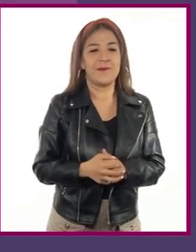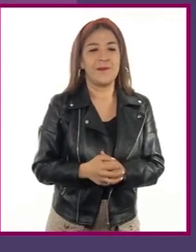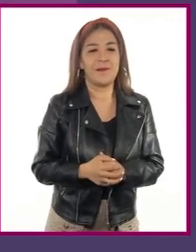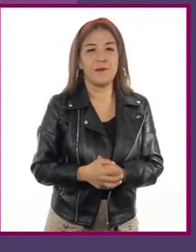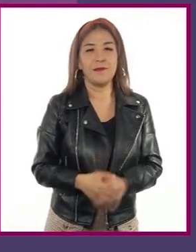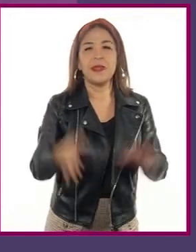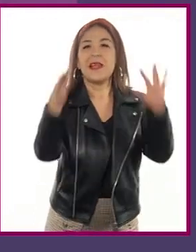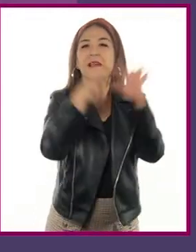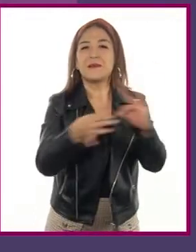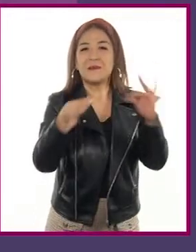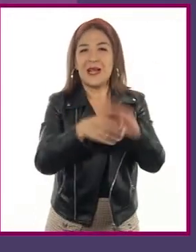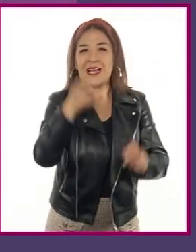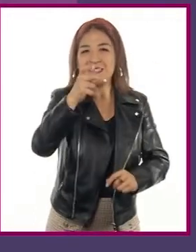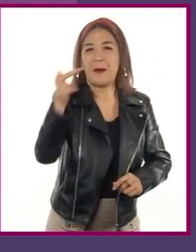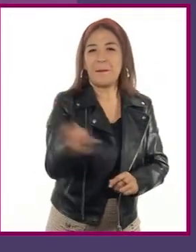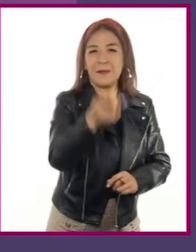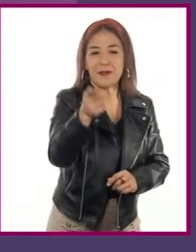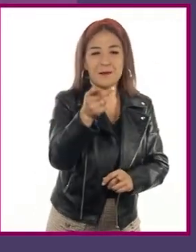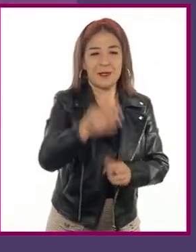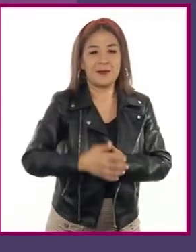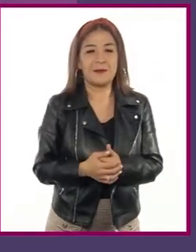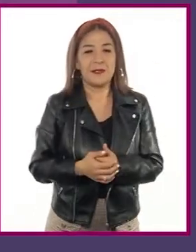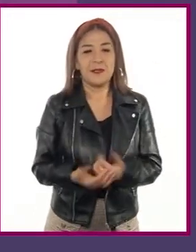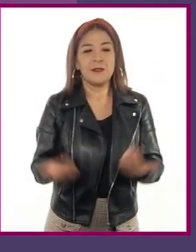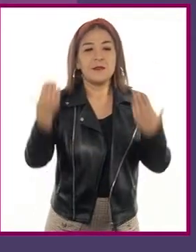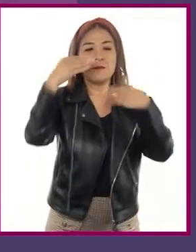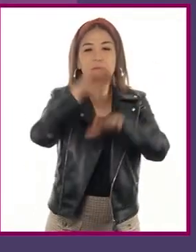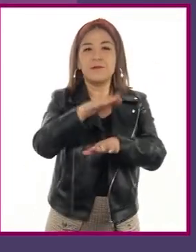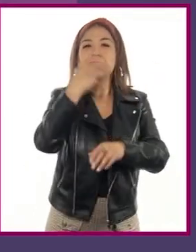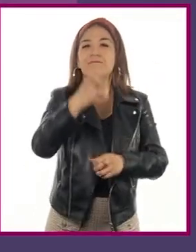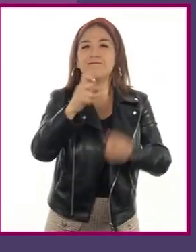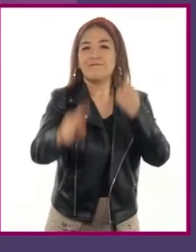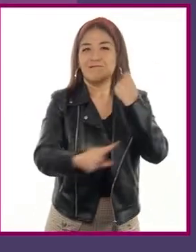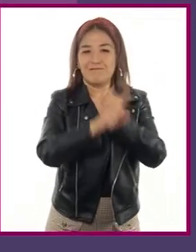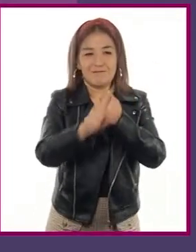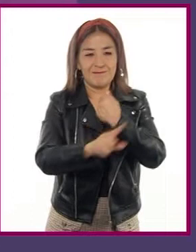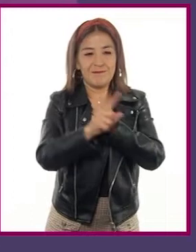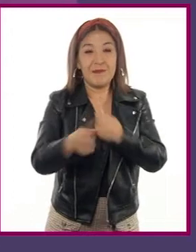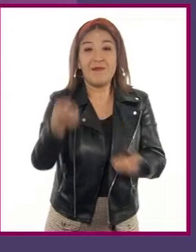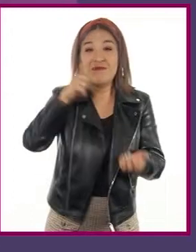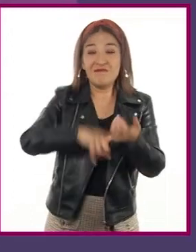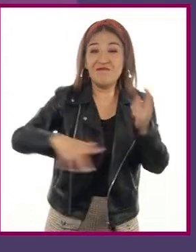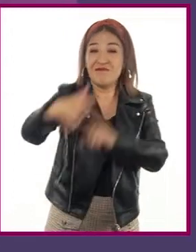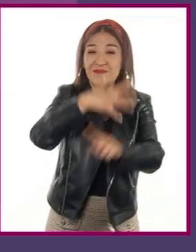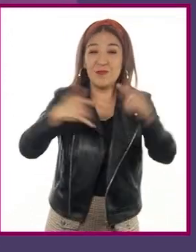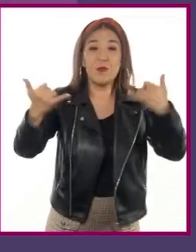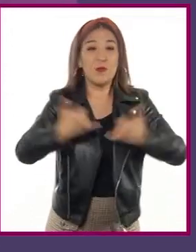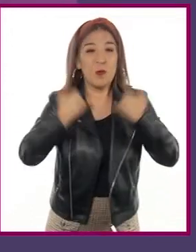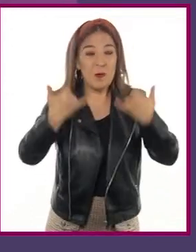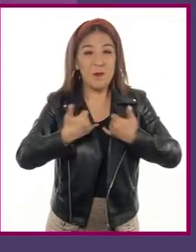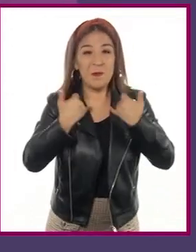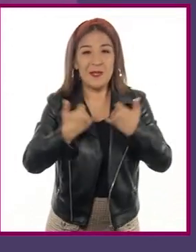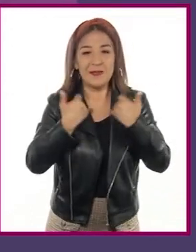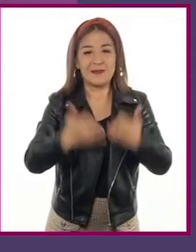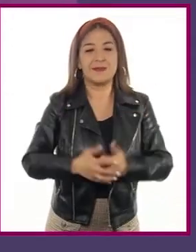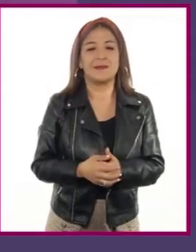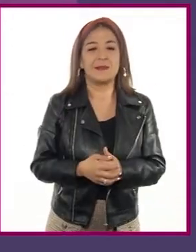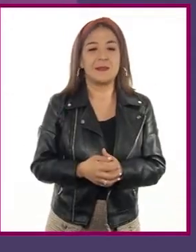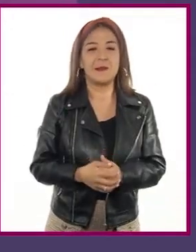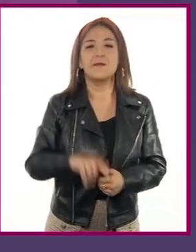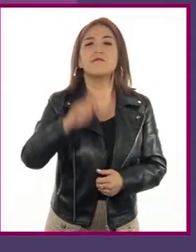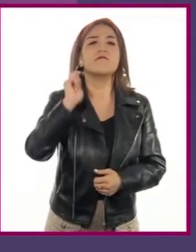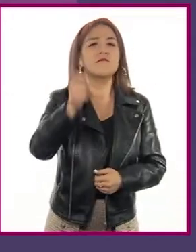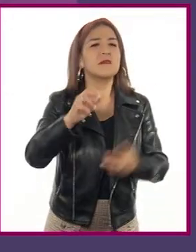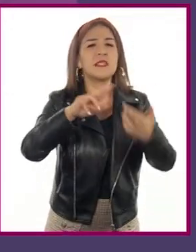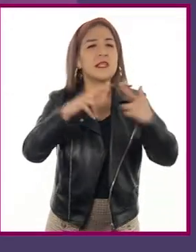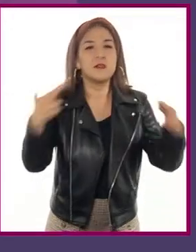La explicación y la pregunta respecto a las situaciones de riesgo que enfrentan las y los adolescentes se